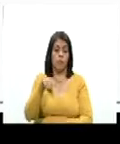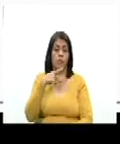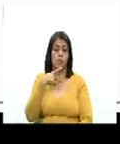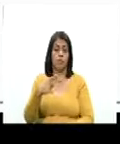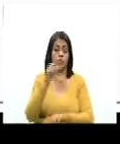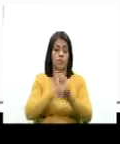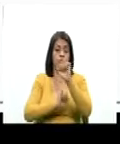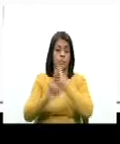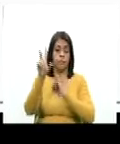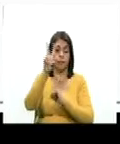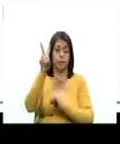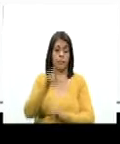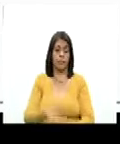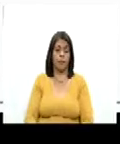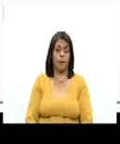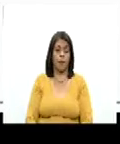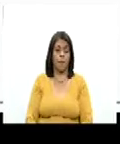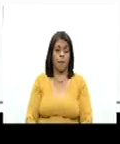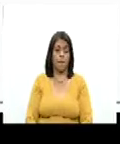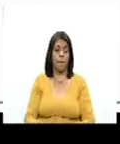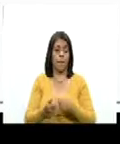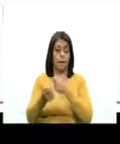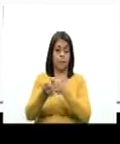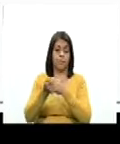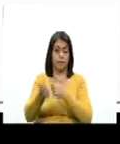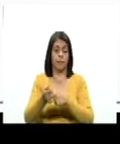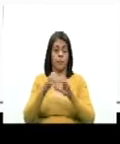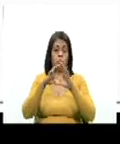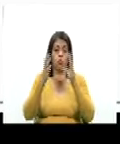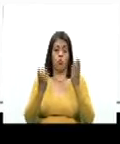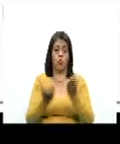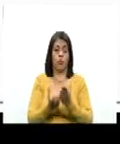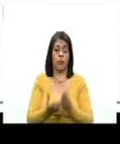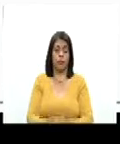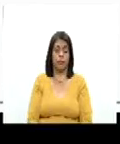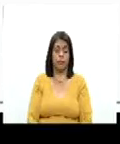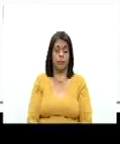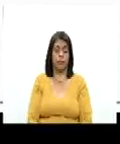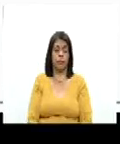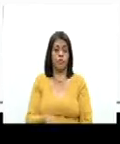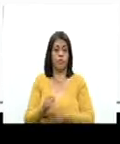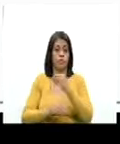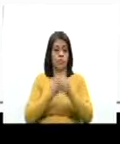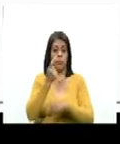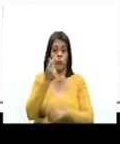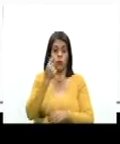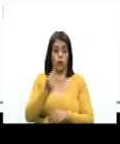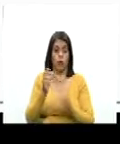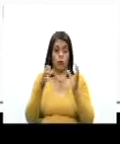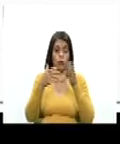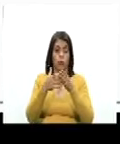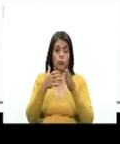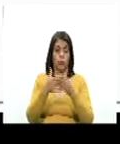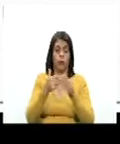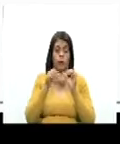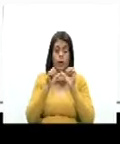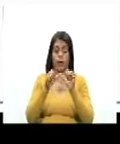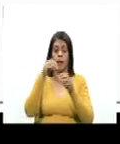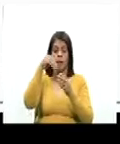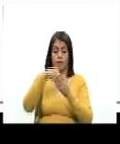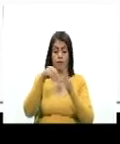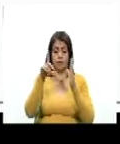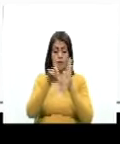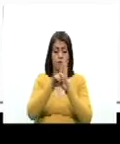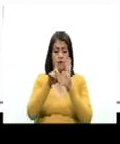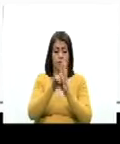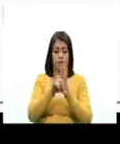defender a Venezuela de este ciberataque mundial. Ustedes son uno de los pocos bastiones que quedan en